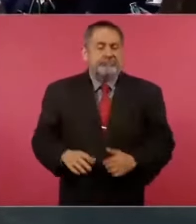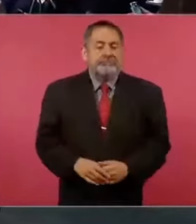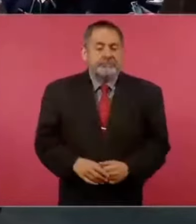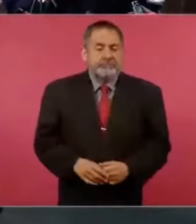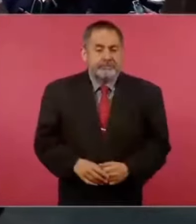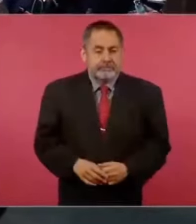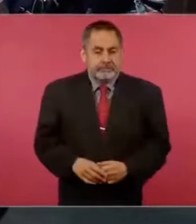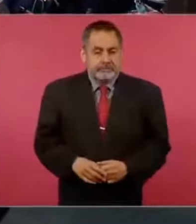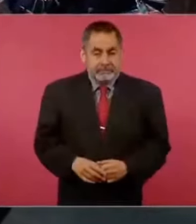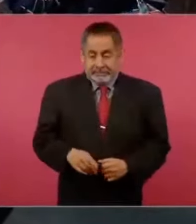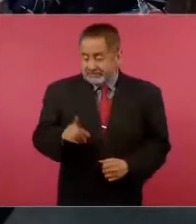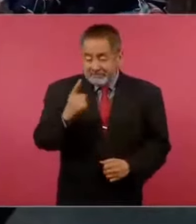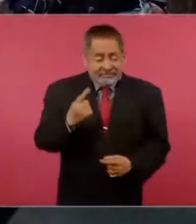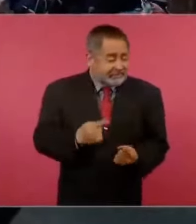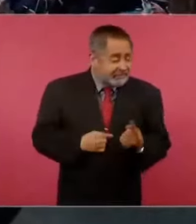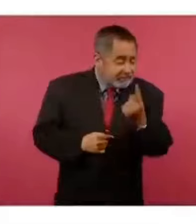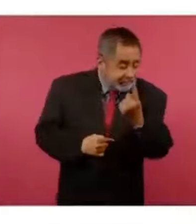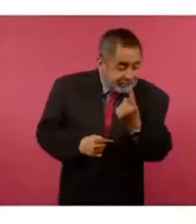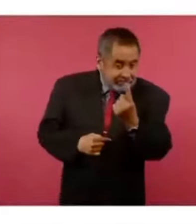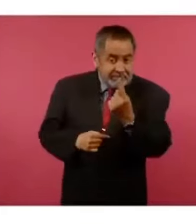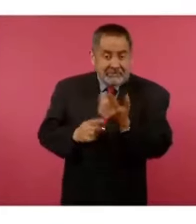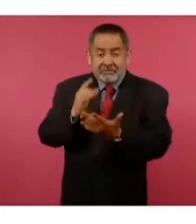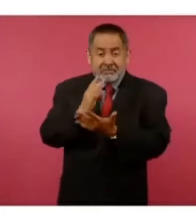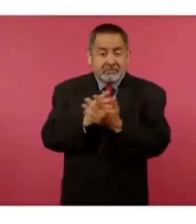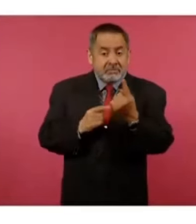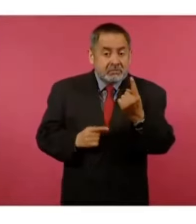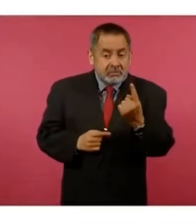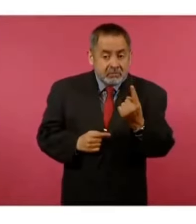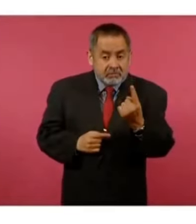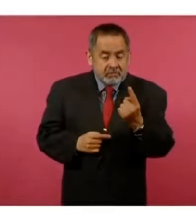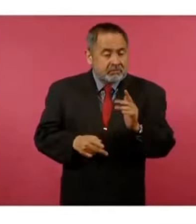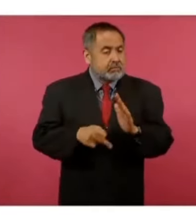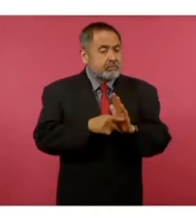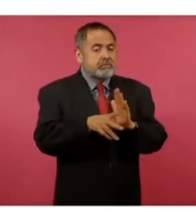Es la única en el Reforma.